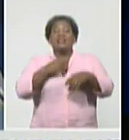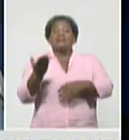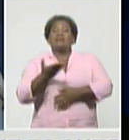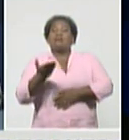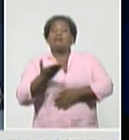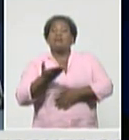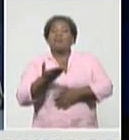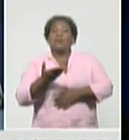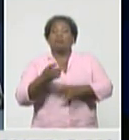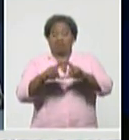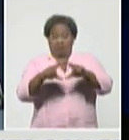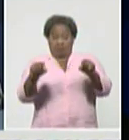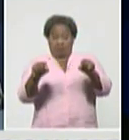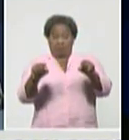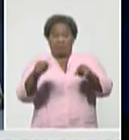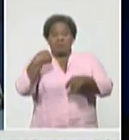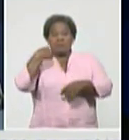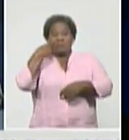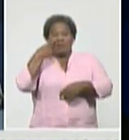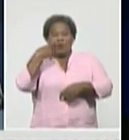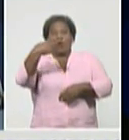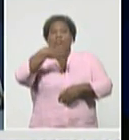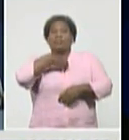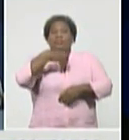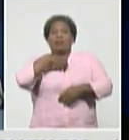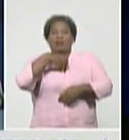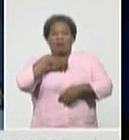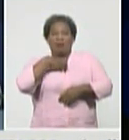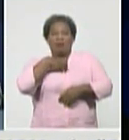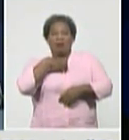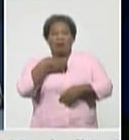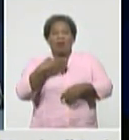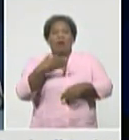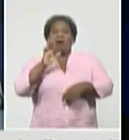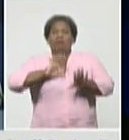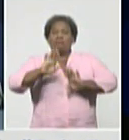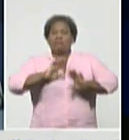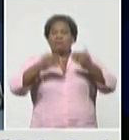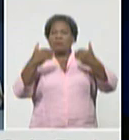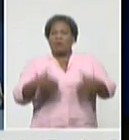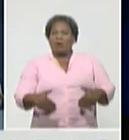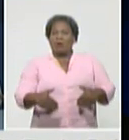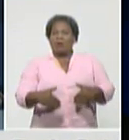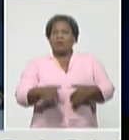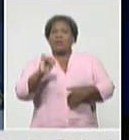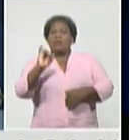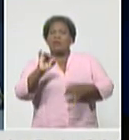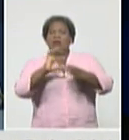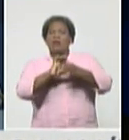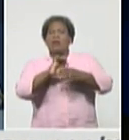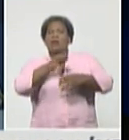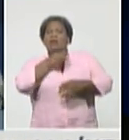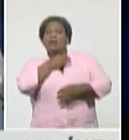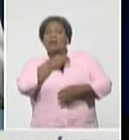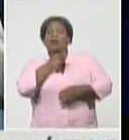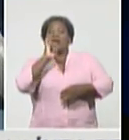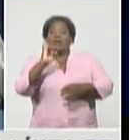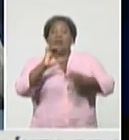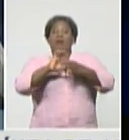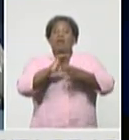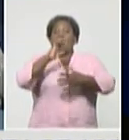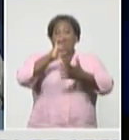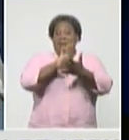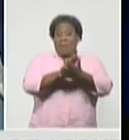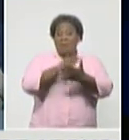que tenían títulos de anticuerpos IgE, IgM. Por lo tanto, en